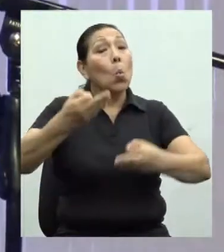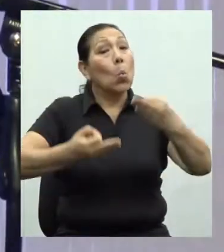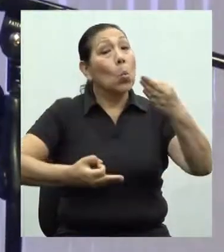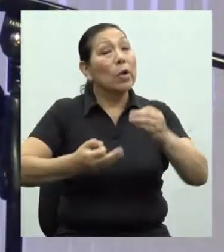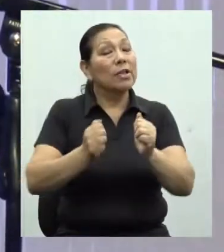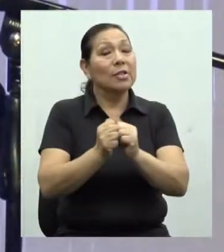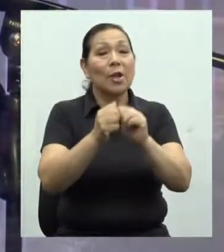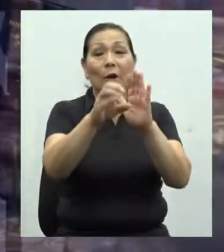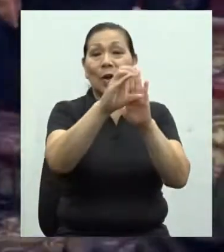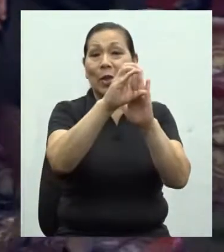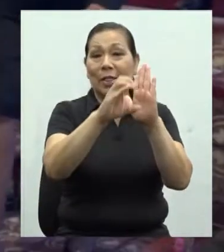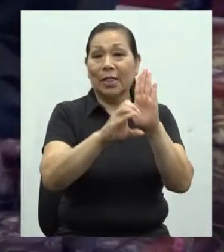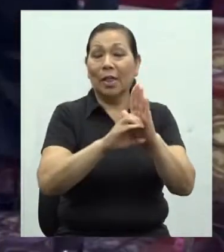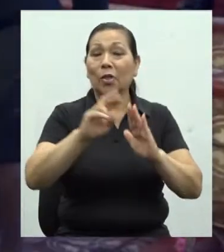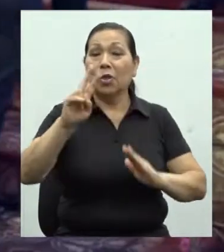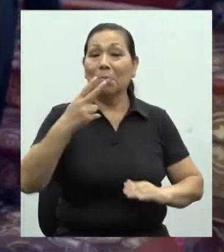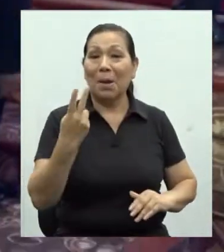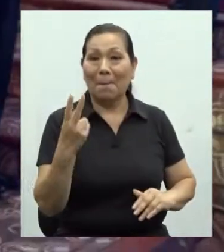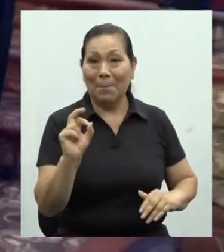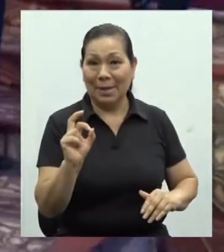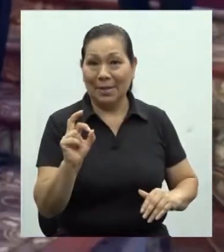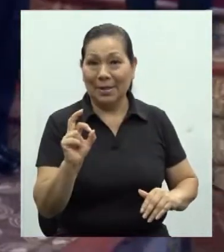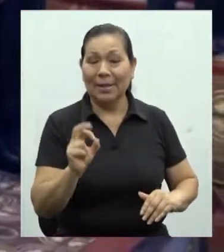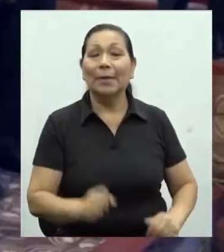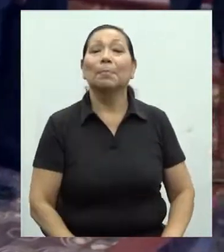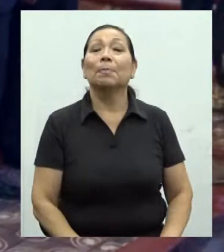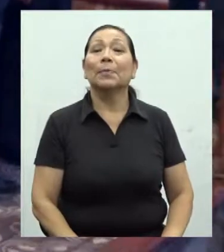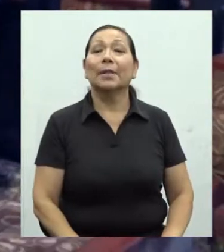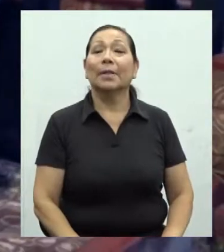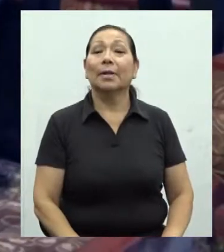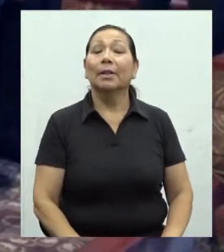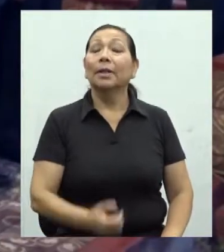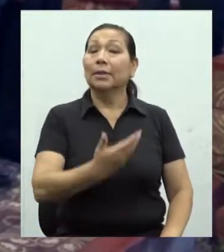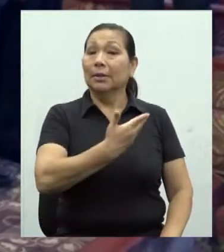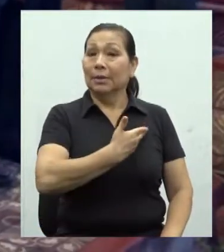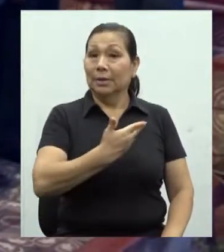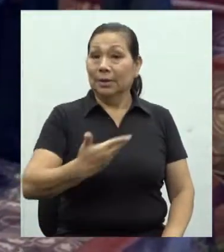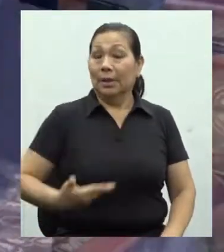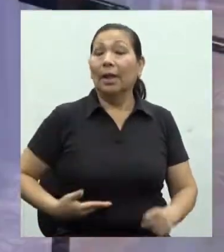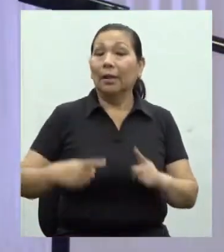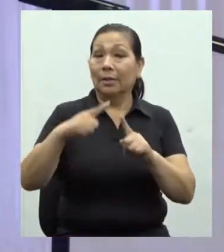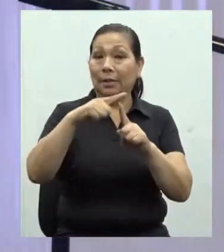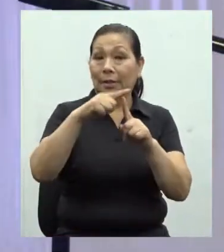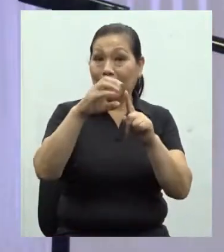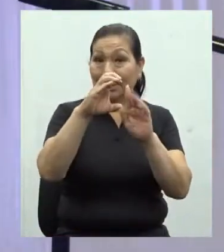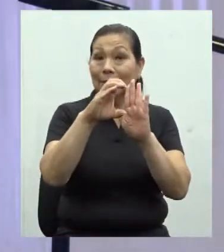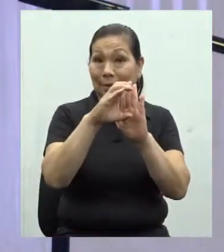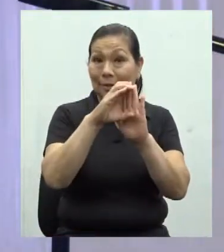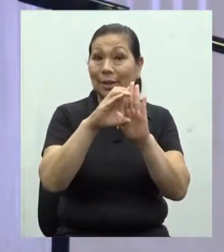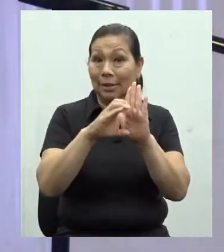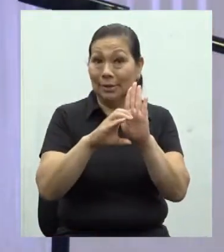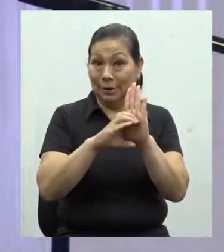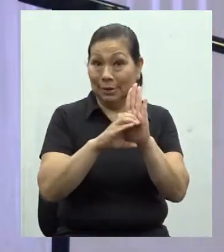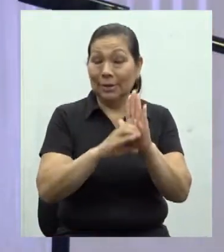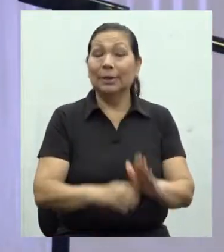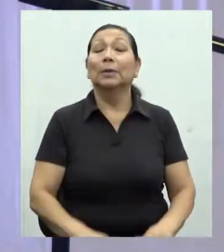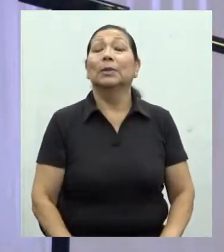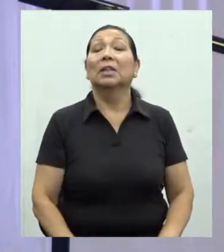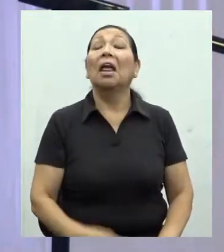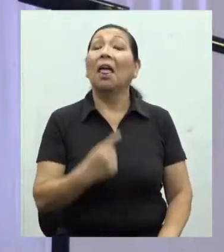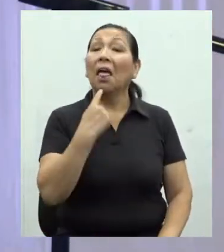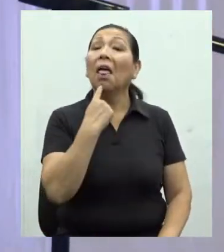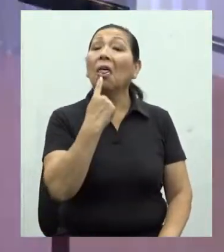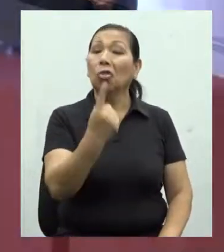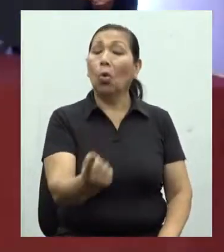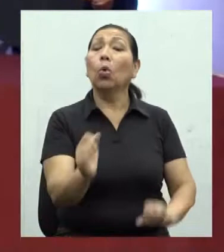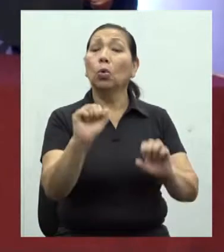Jurisdiccional Constitucional 2020. La presidenta del TC, Marianela Ledesma Narváez, afirmó